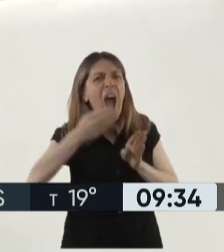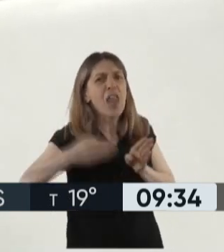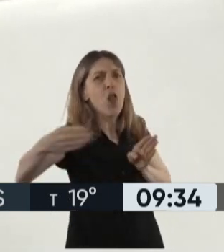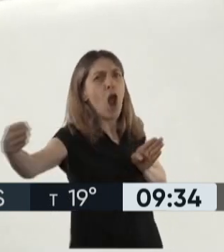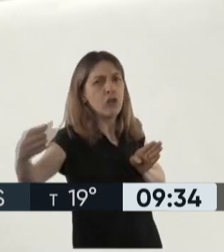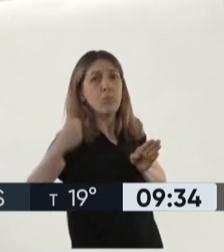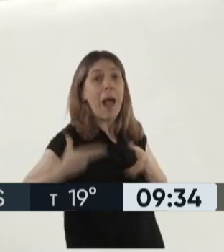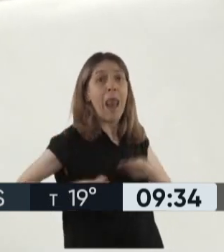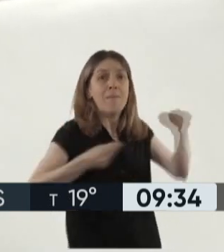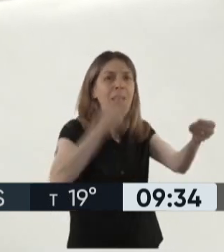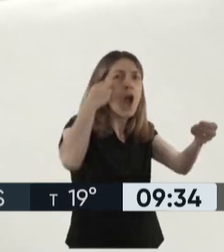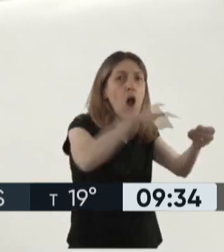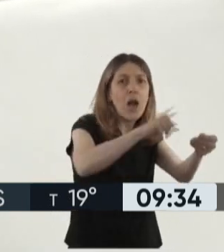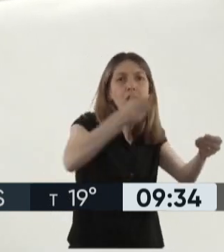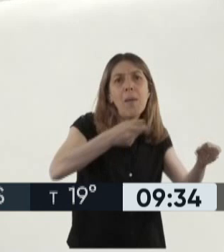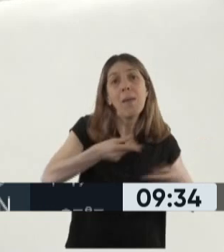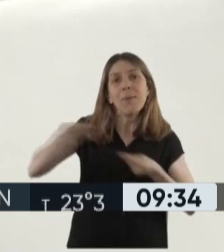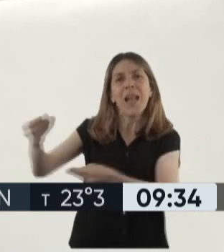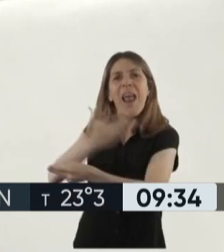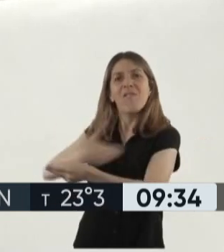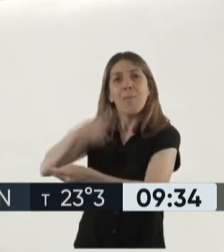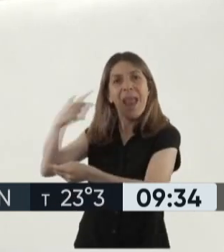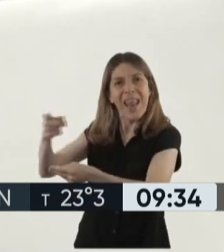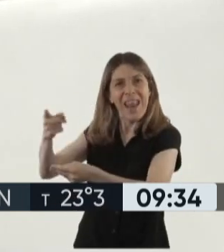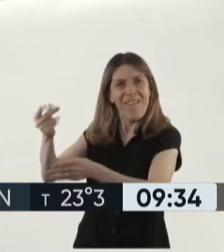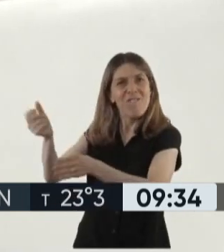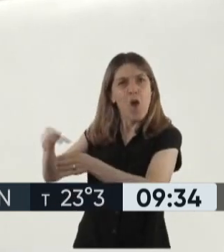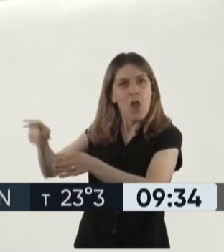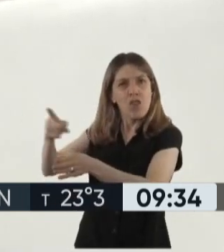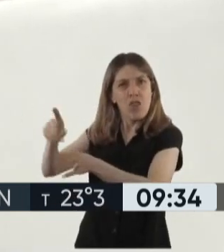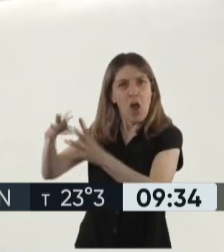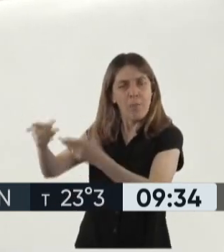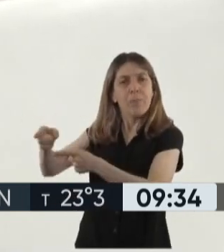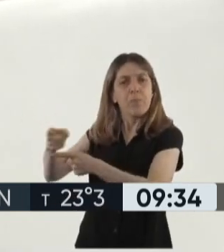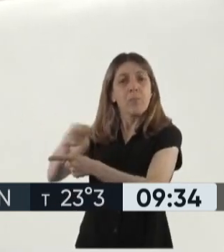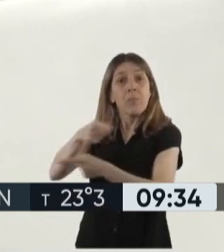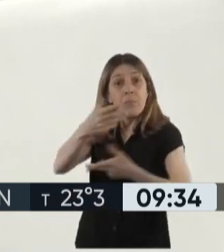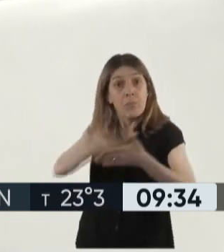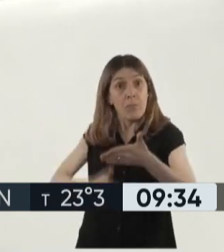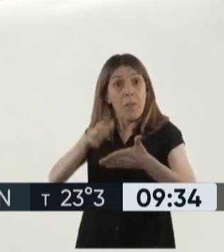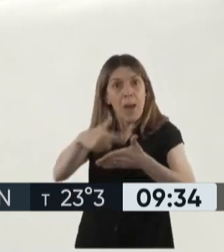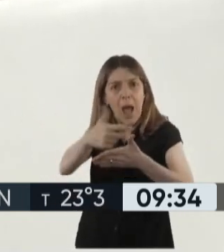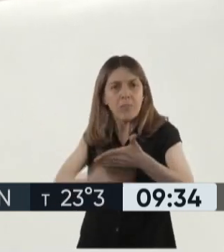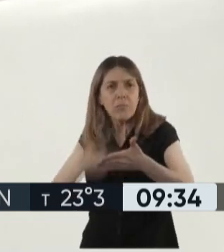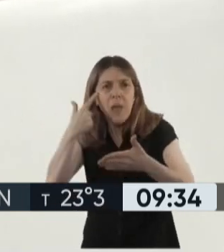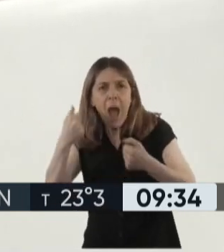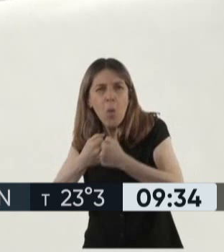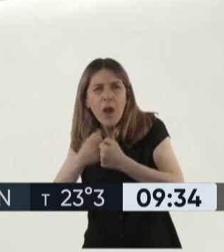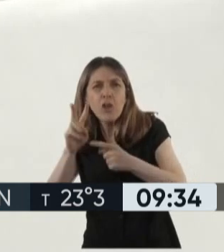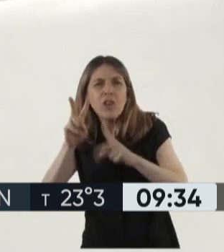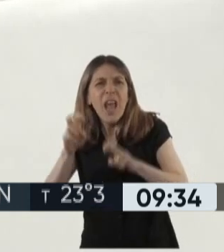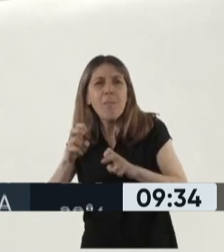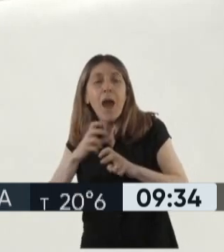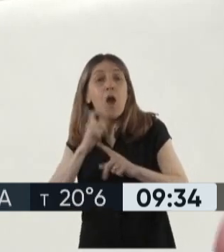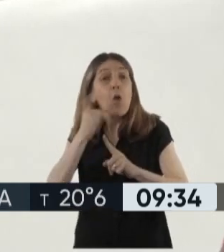al Congreso y al Fondo Monetario Internacional, que ese plan va a incluir el acuerdo que está negociando el ministro Guzmán con el Fondo